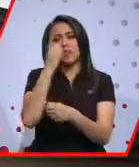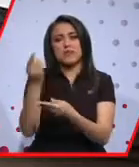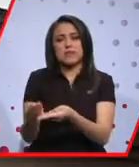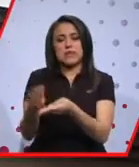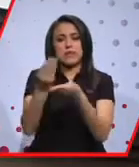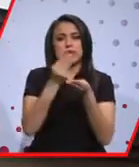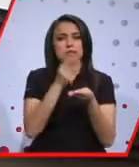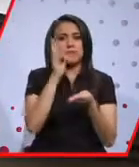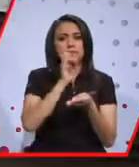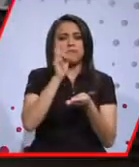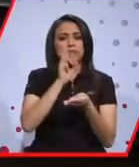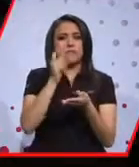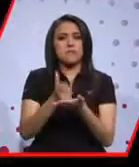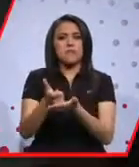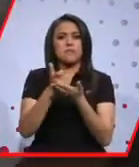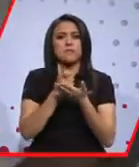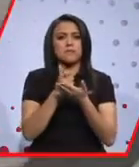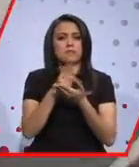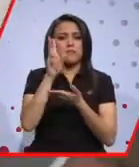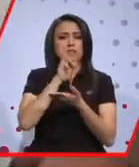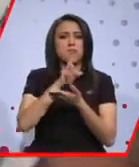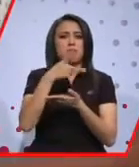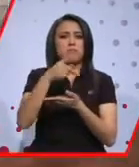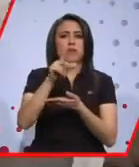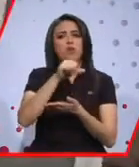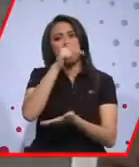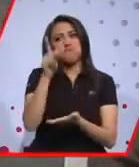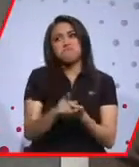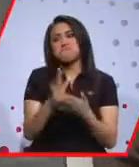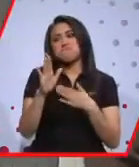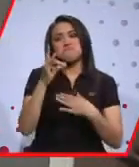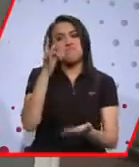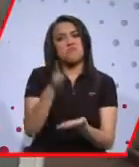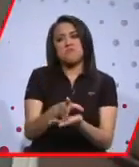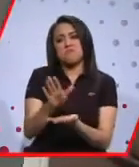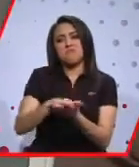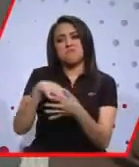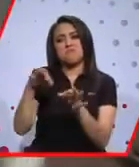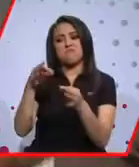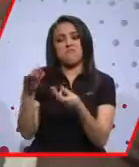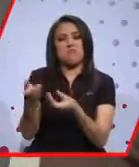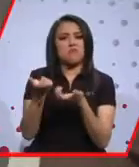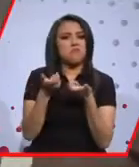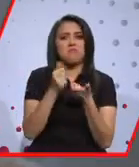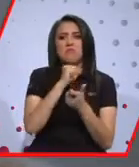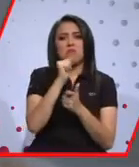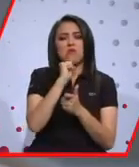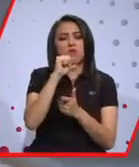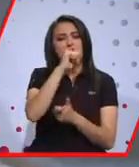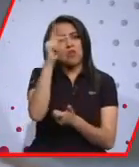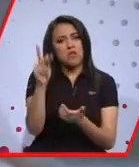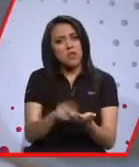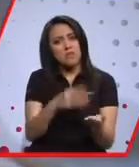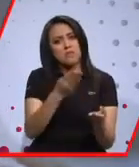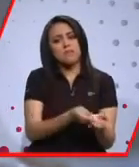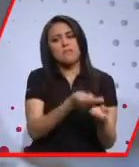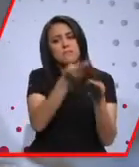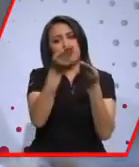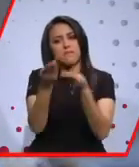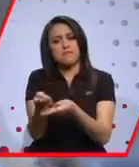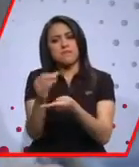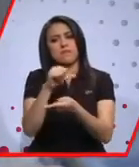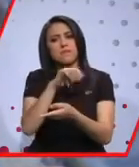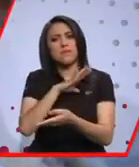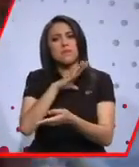su pago de mi papá de nuevo la promesa queda solo en papel le dan la opción de meter otro documento ahora